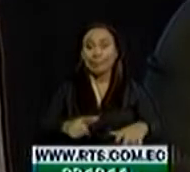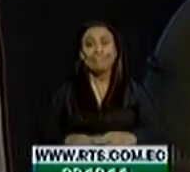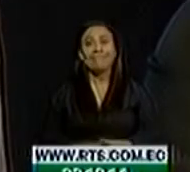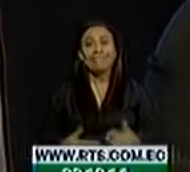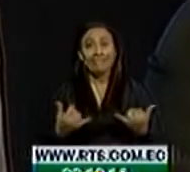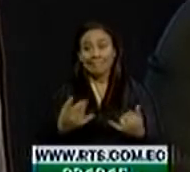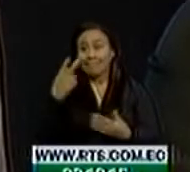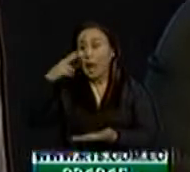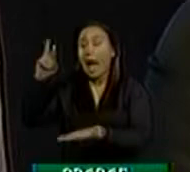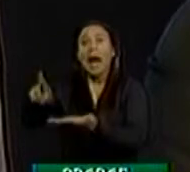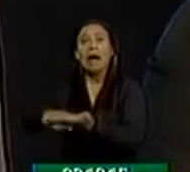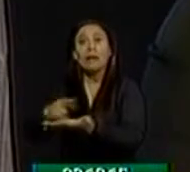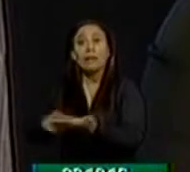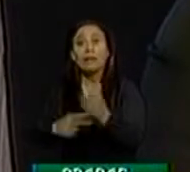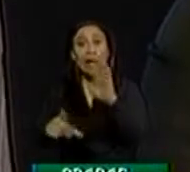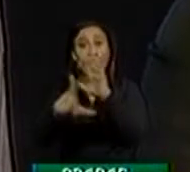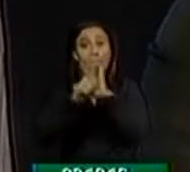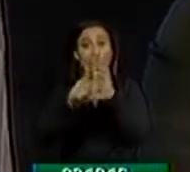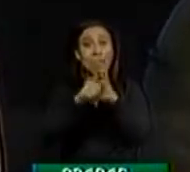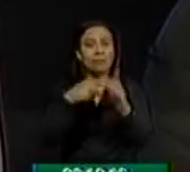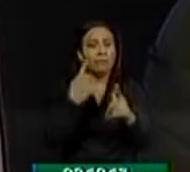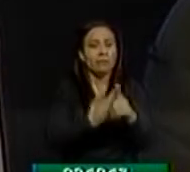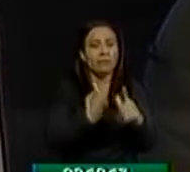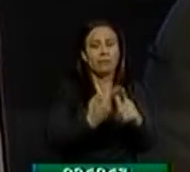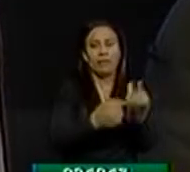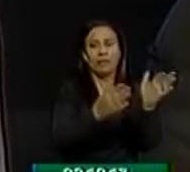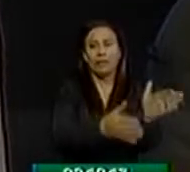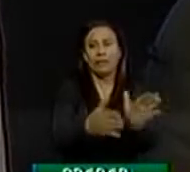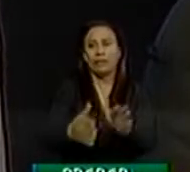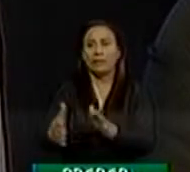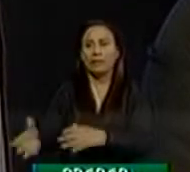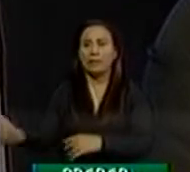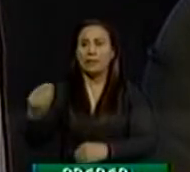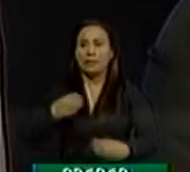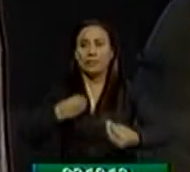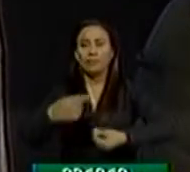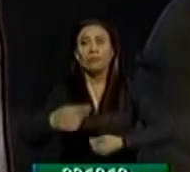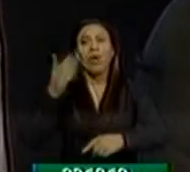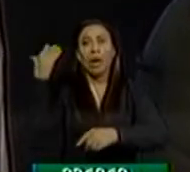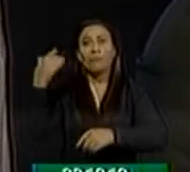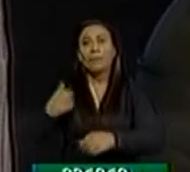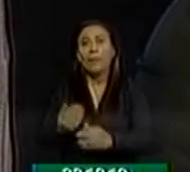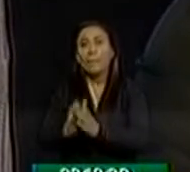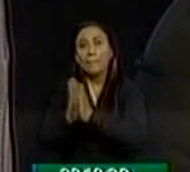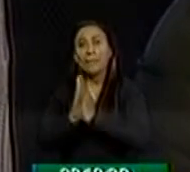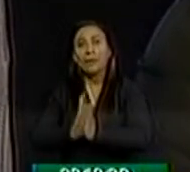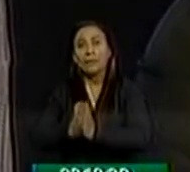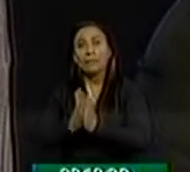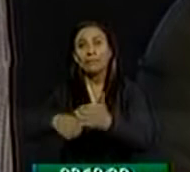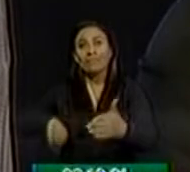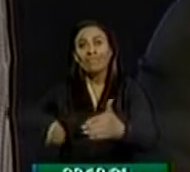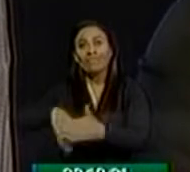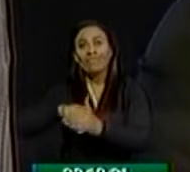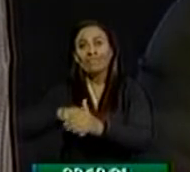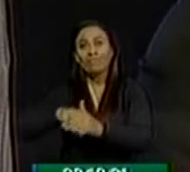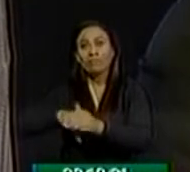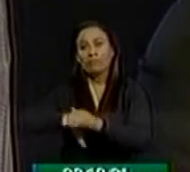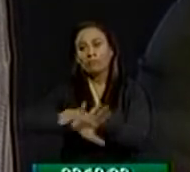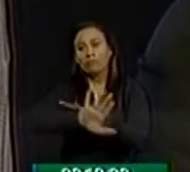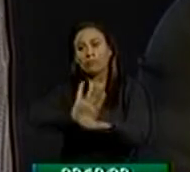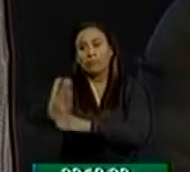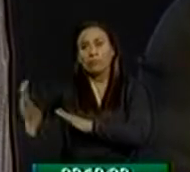revisar esa ley de inquilinato, así como en su momento impedí que fuera puesta a consideración de la